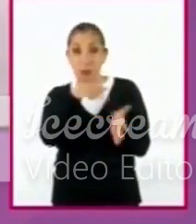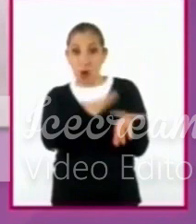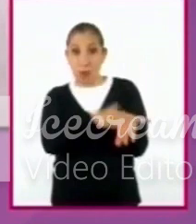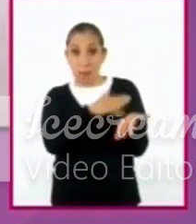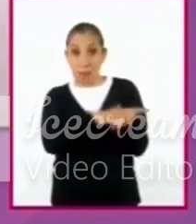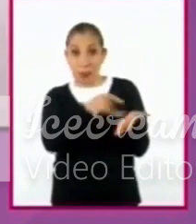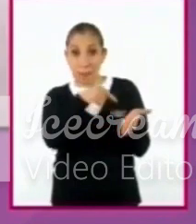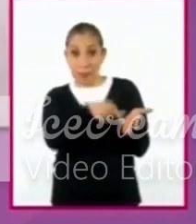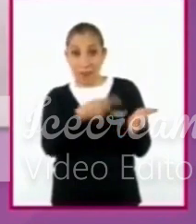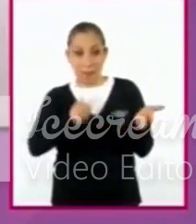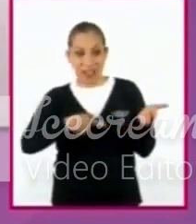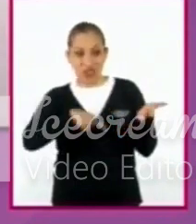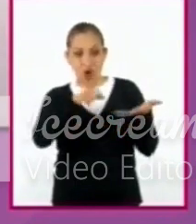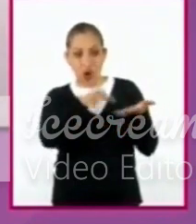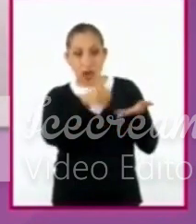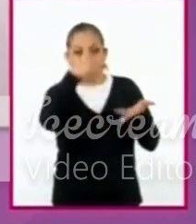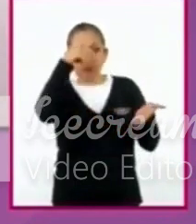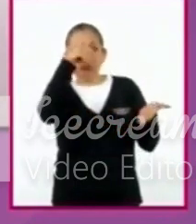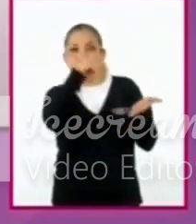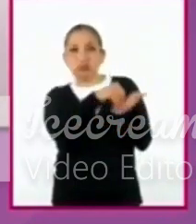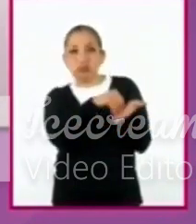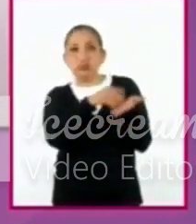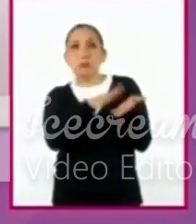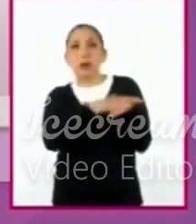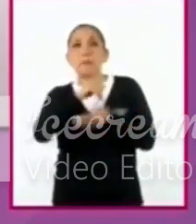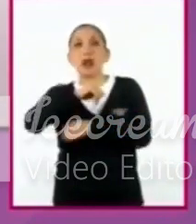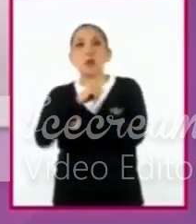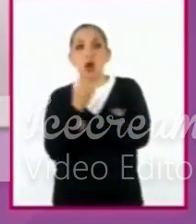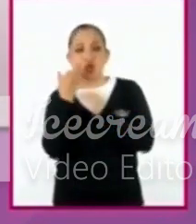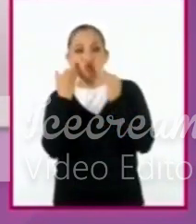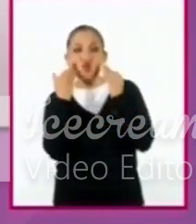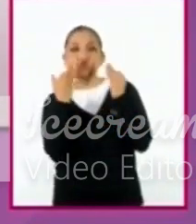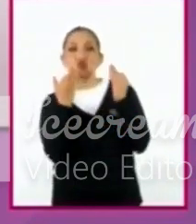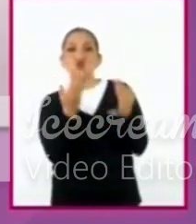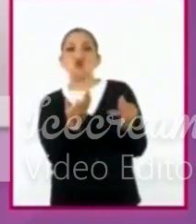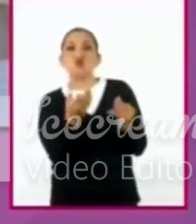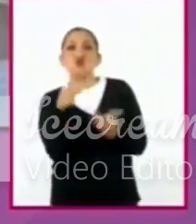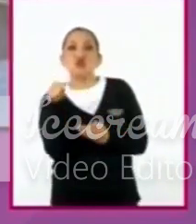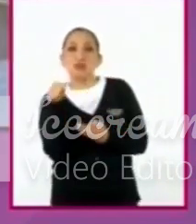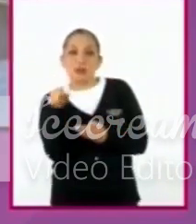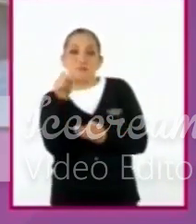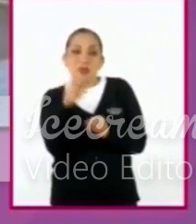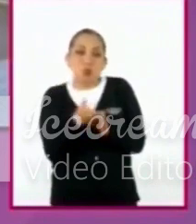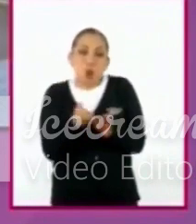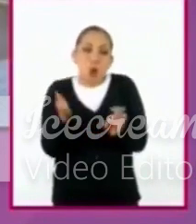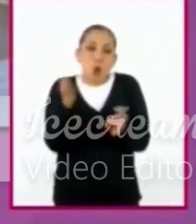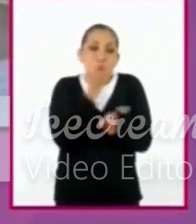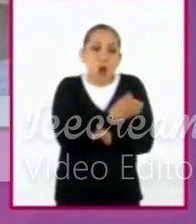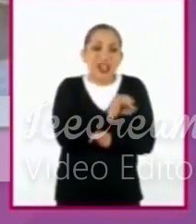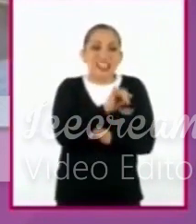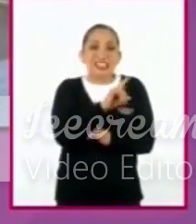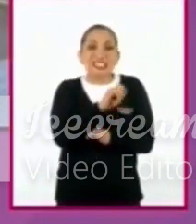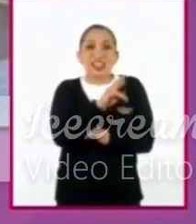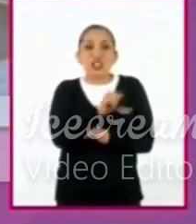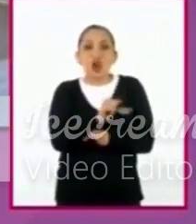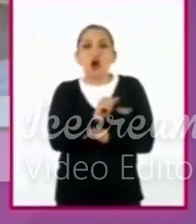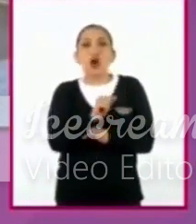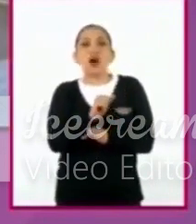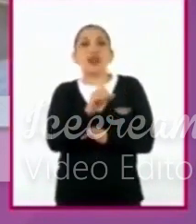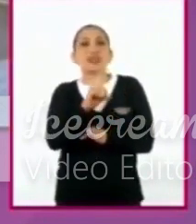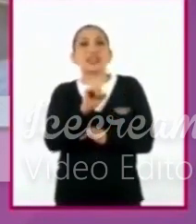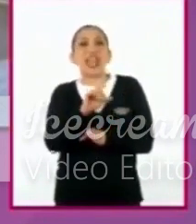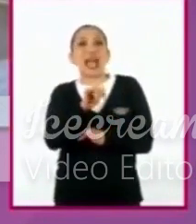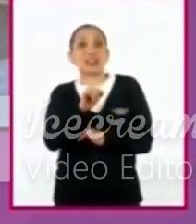el personaje, se queda ese documento como testimonio de que Isidro Ignacio de Casa fue